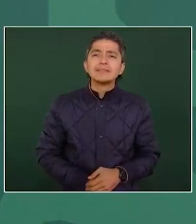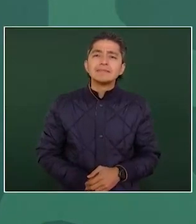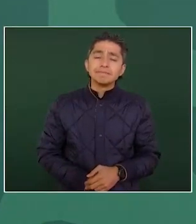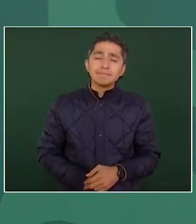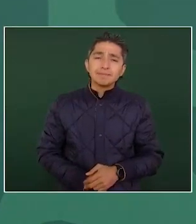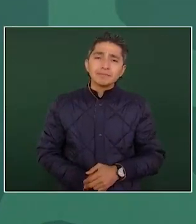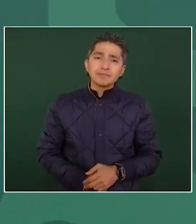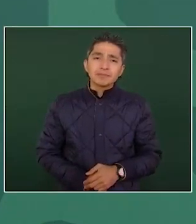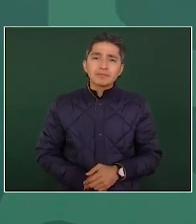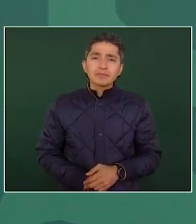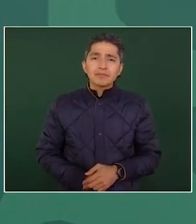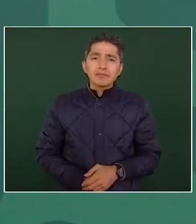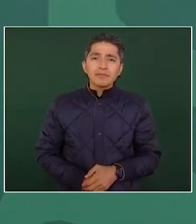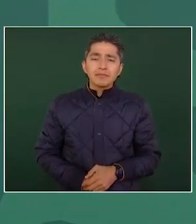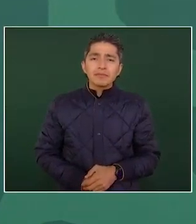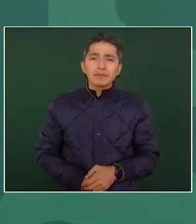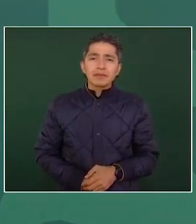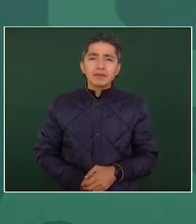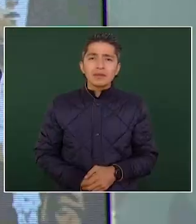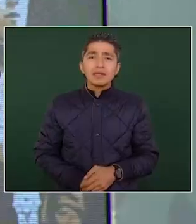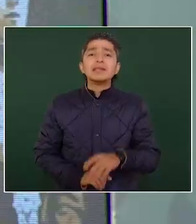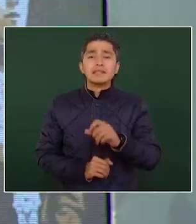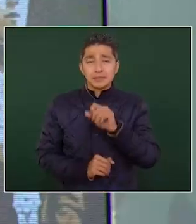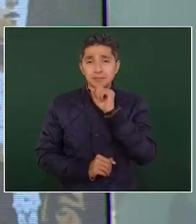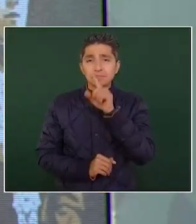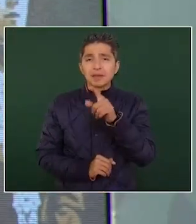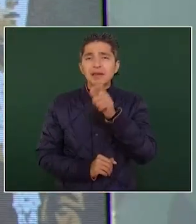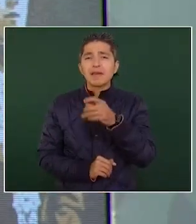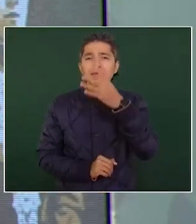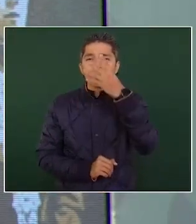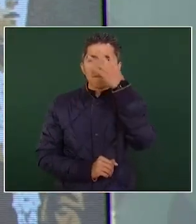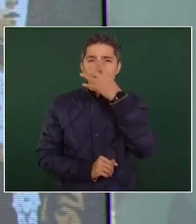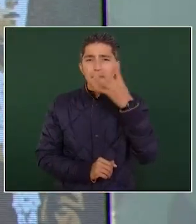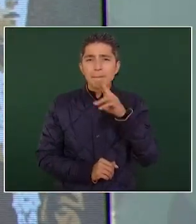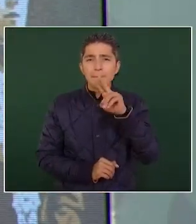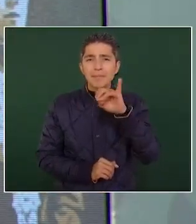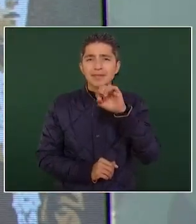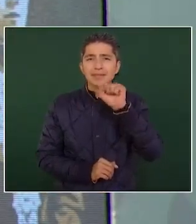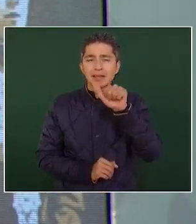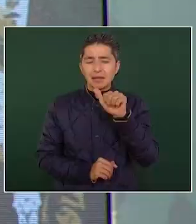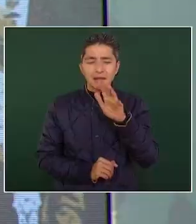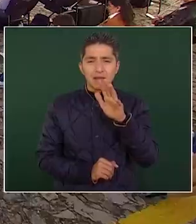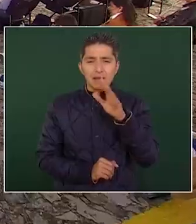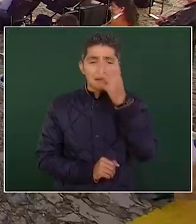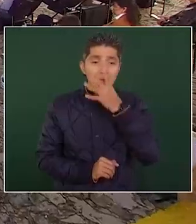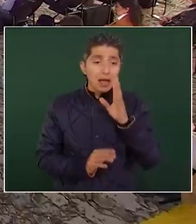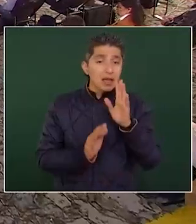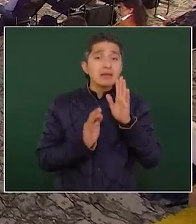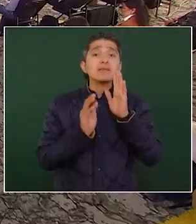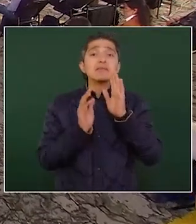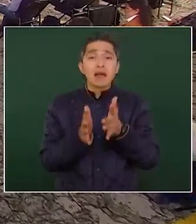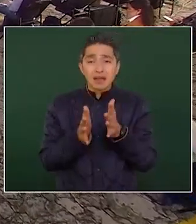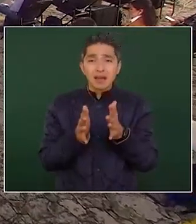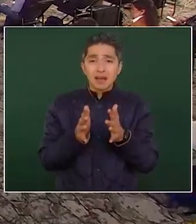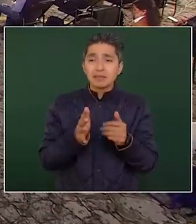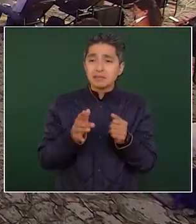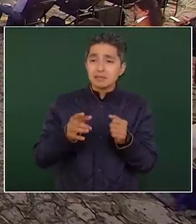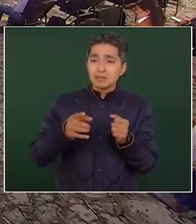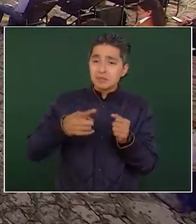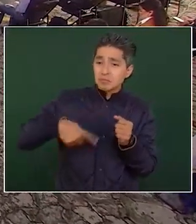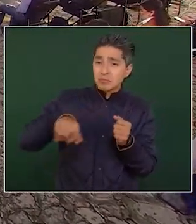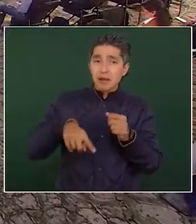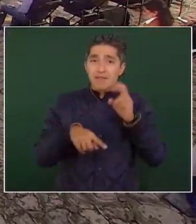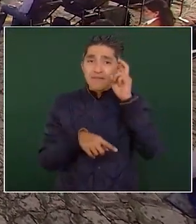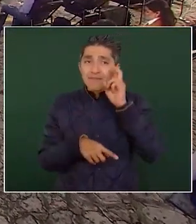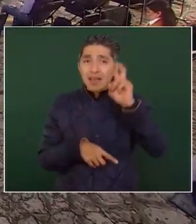Inclusive para las visas también, quienes ya han viajado a